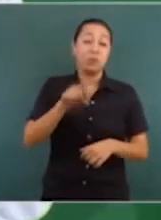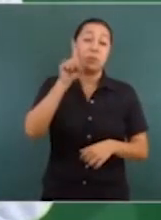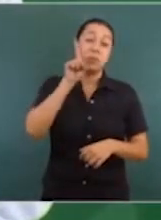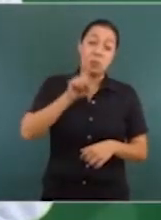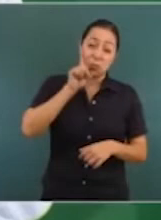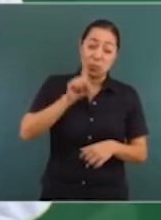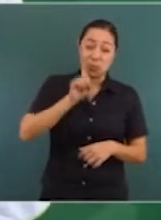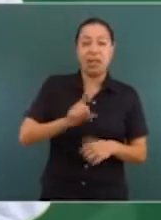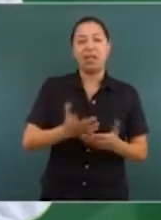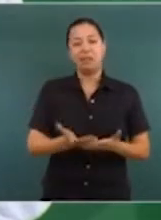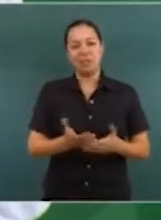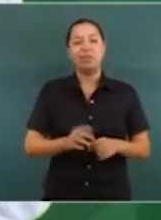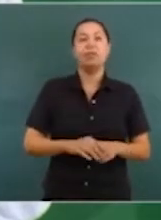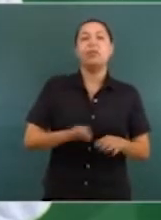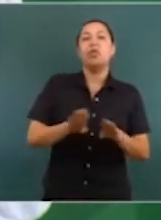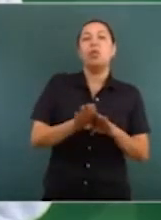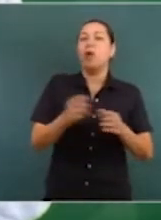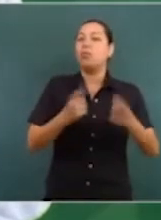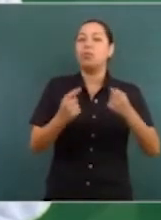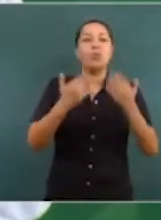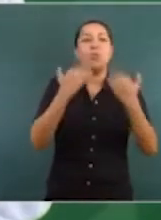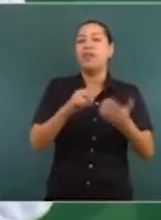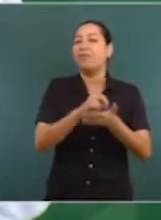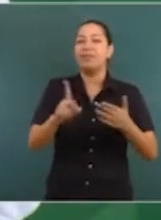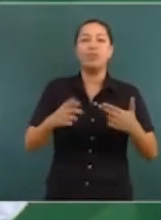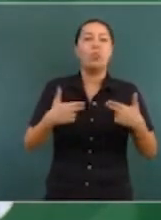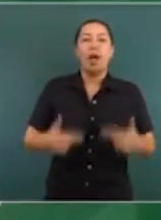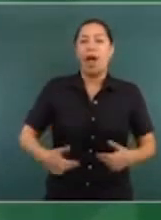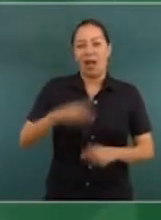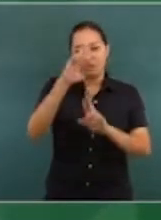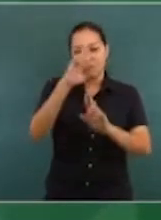mujeres, de las violaciones de los derechos humanos,